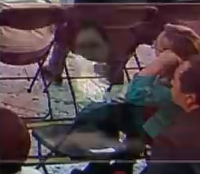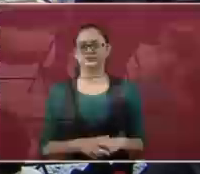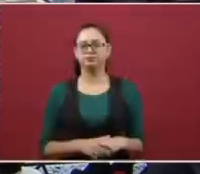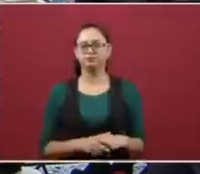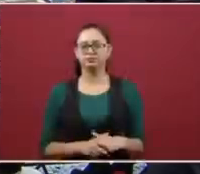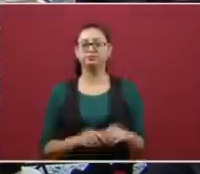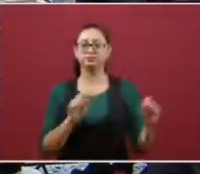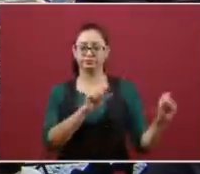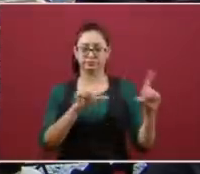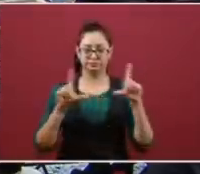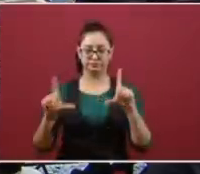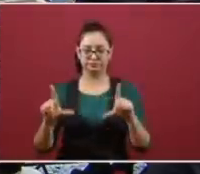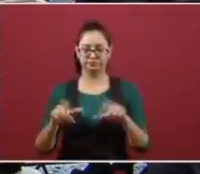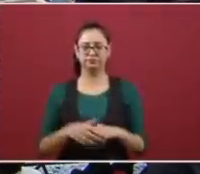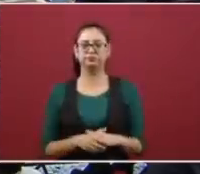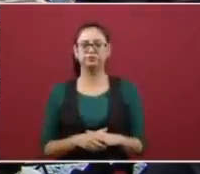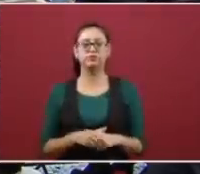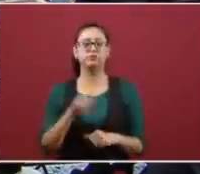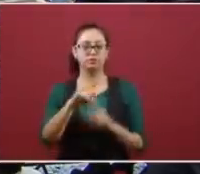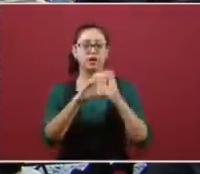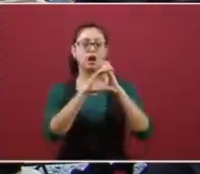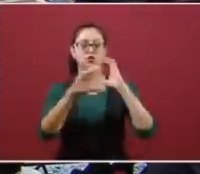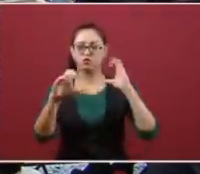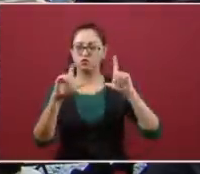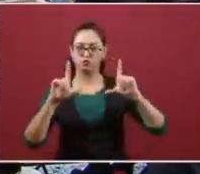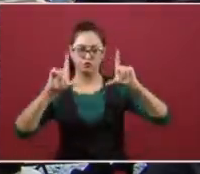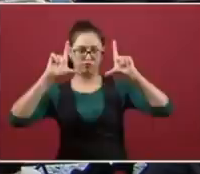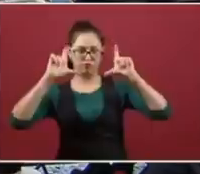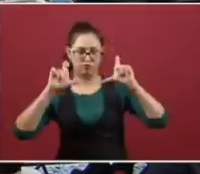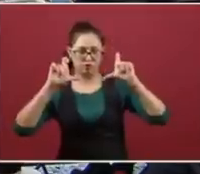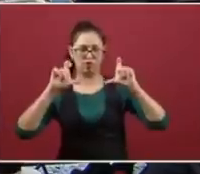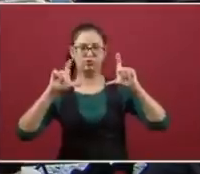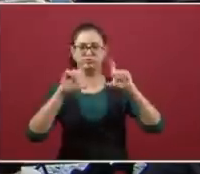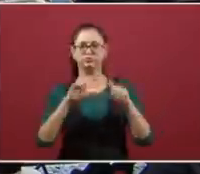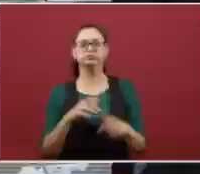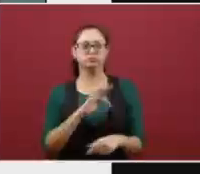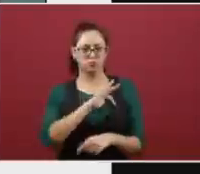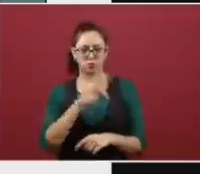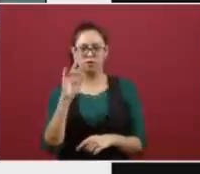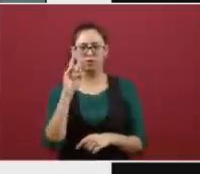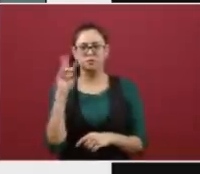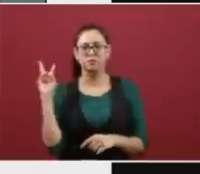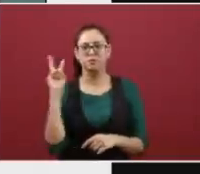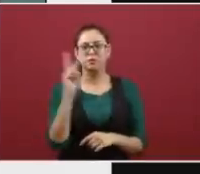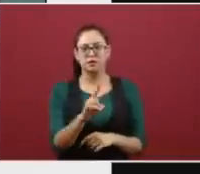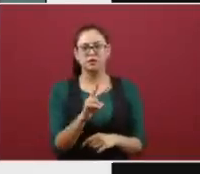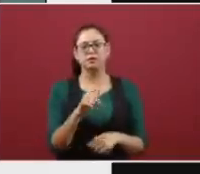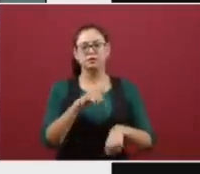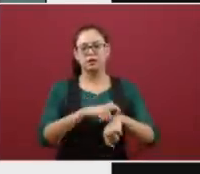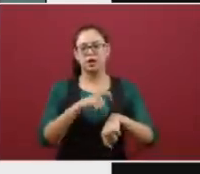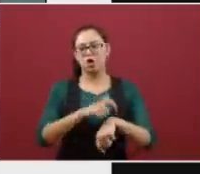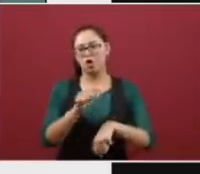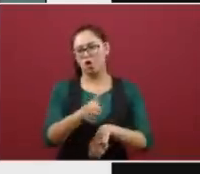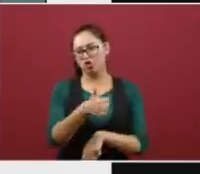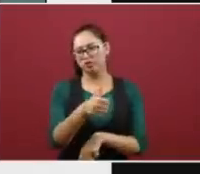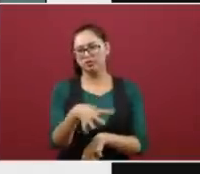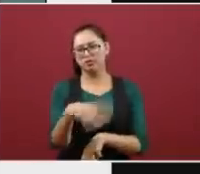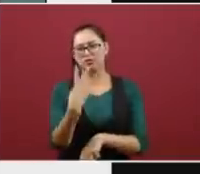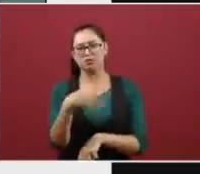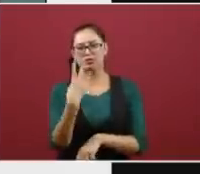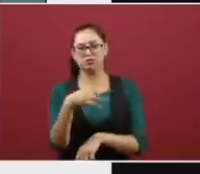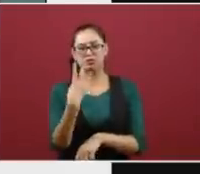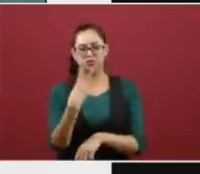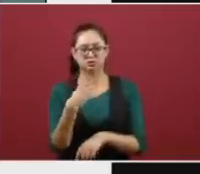favor ese es el autobús la foto del lado izquierdo es el autobús a las 1114 ahí está el